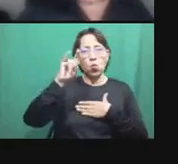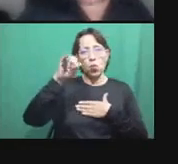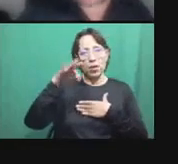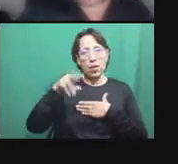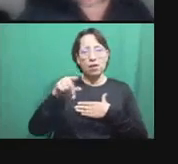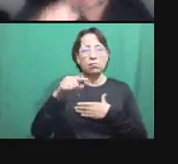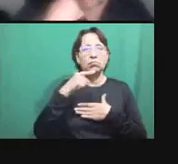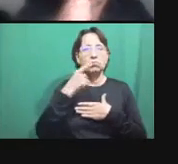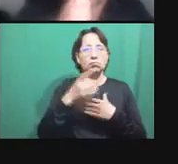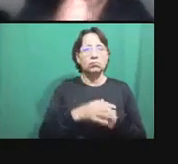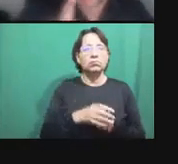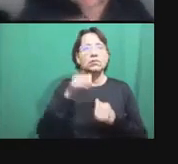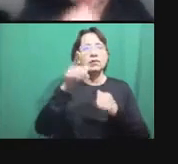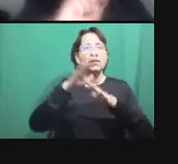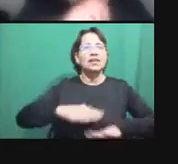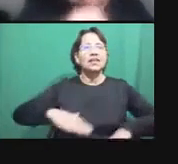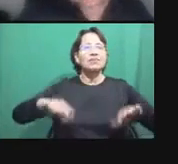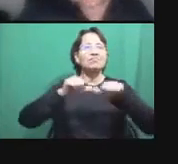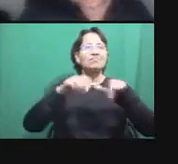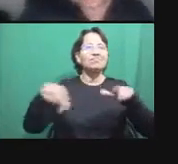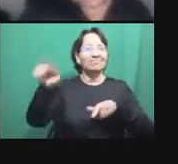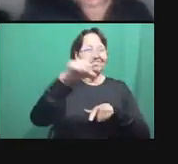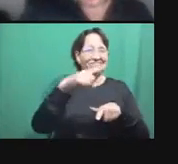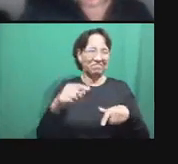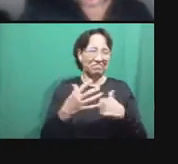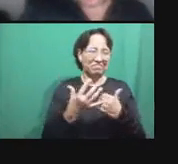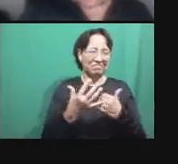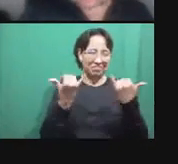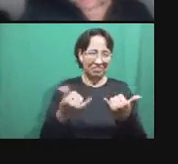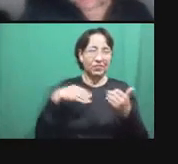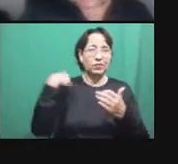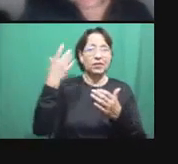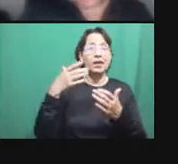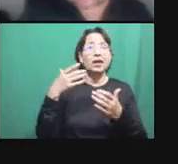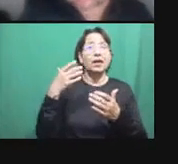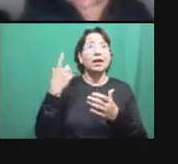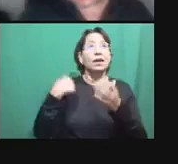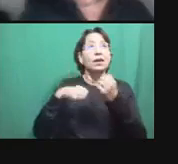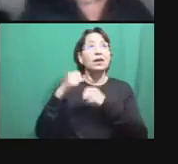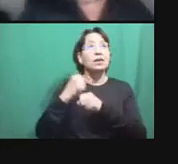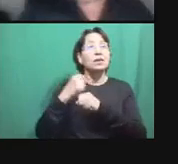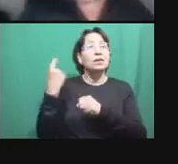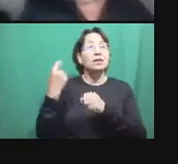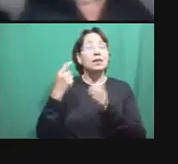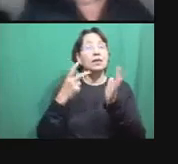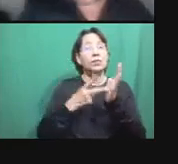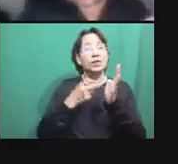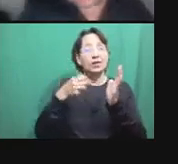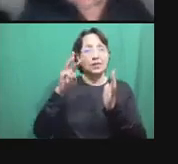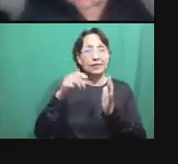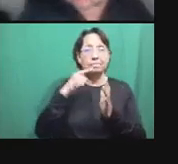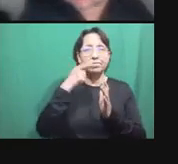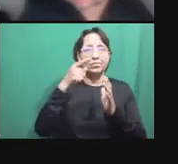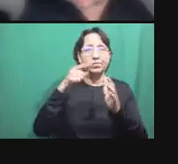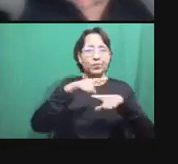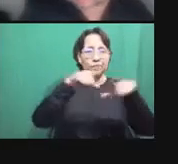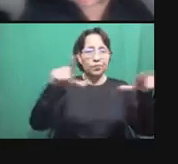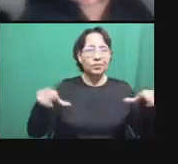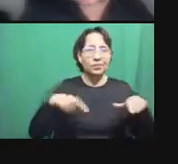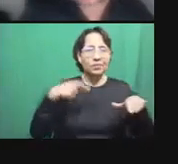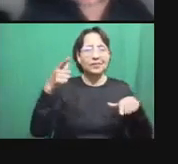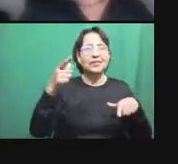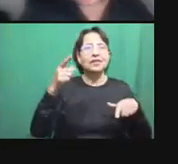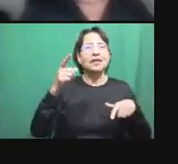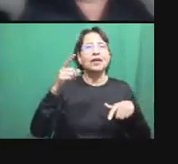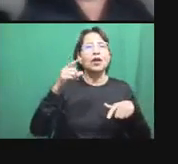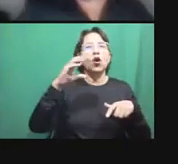en espacio público. Para el año 18 realizo esta intervención en la Galería La Cometa, ganando el concurso internacional que